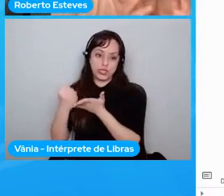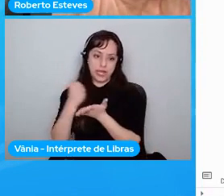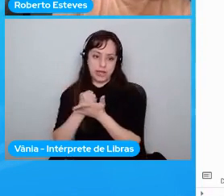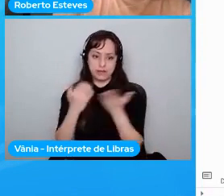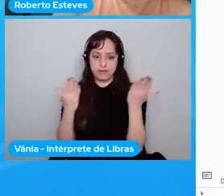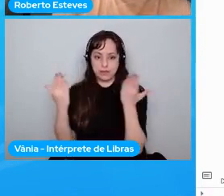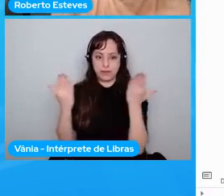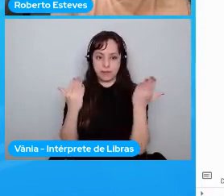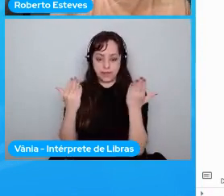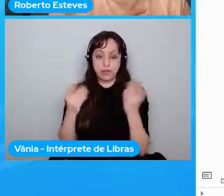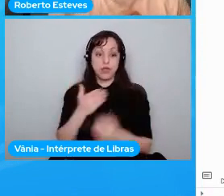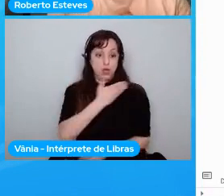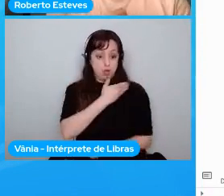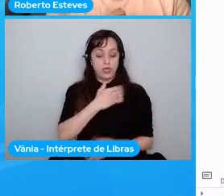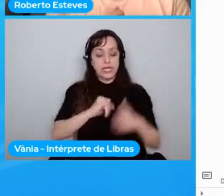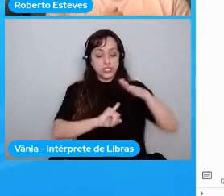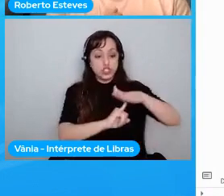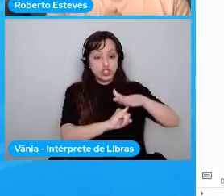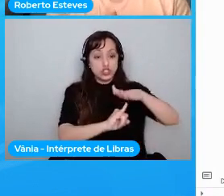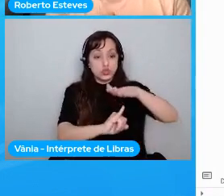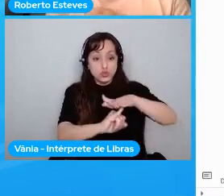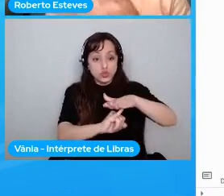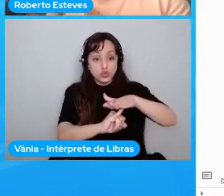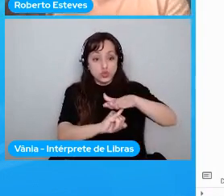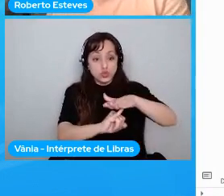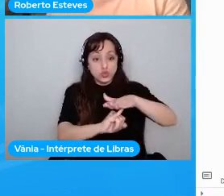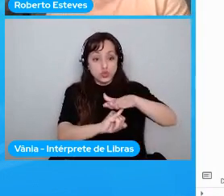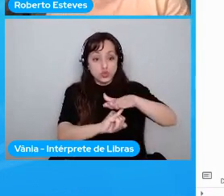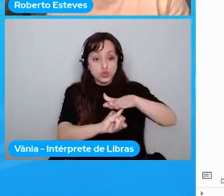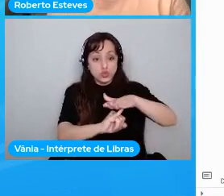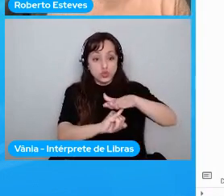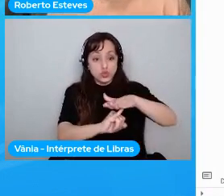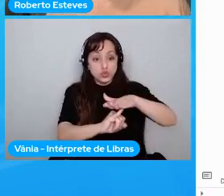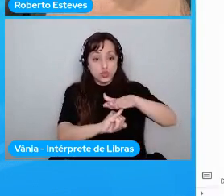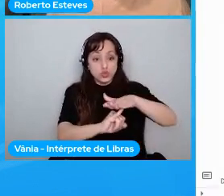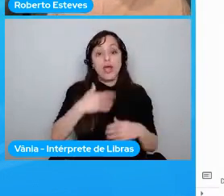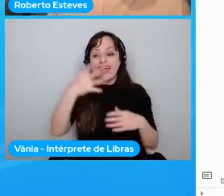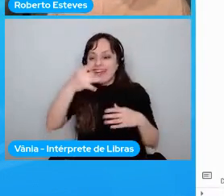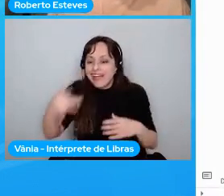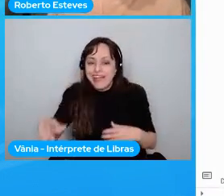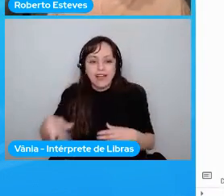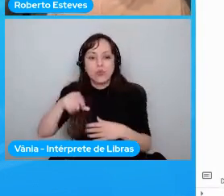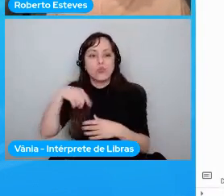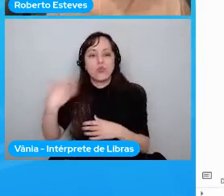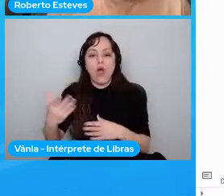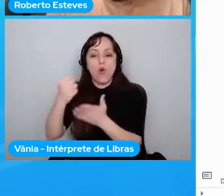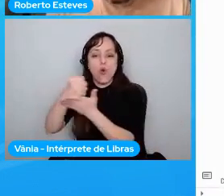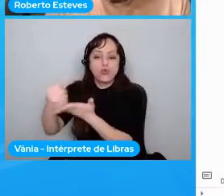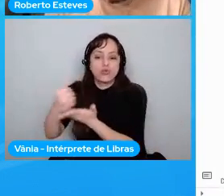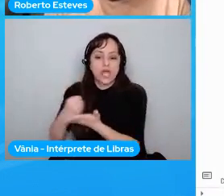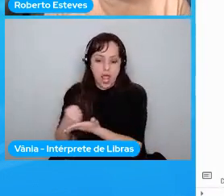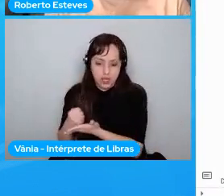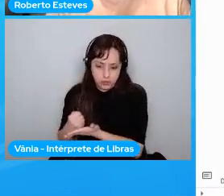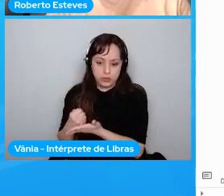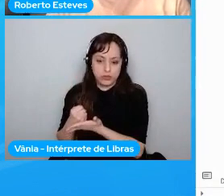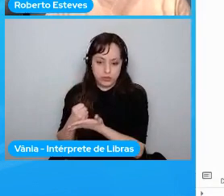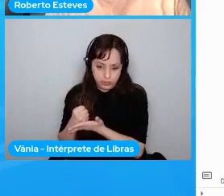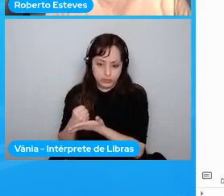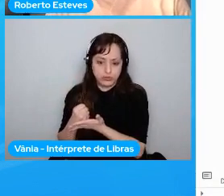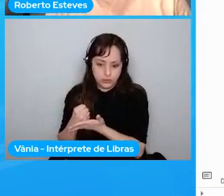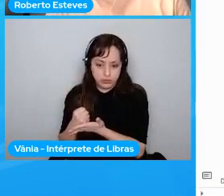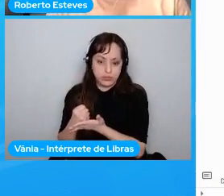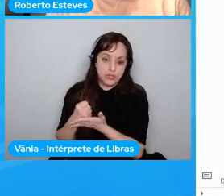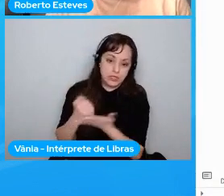ahora, instituciones públicas versus contratos. Entonces, ¿qué vamos a analizar ahora? Vamos